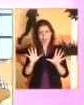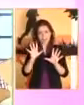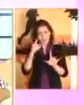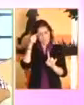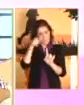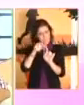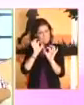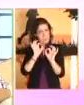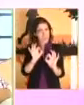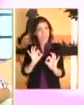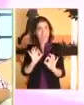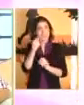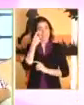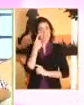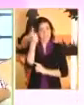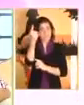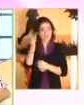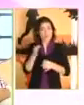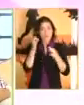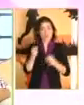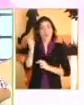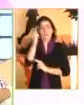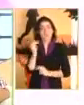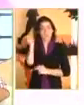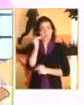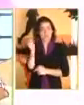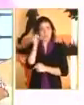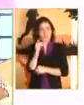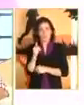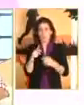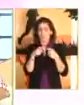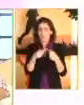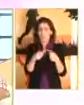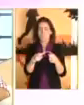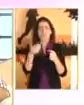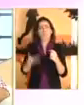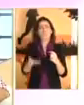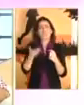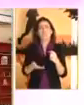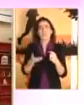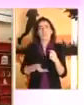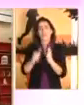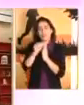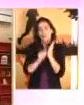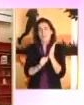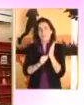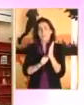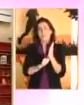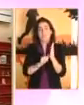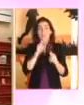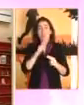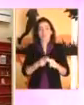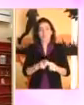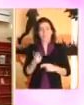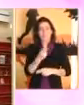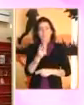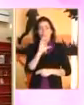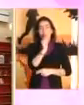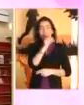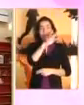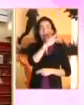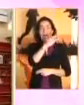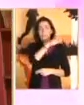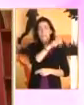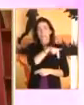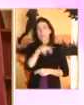en los viernes se ocupan una parte muy importante de nuestro programa, con Chacha Morro, periodista, y Carmen Blanco, experta en protocolo. Bienvenidas, buenas tardes a las dos.